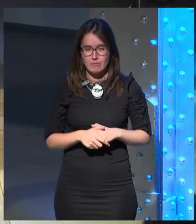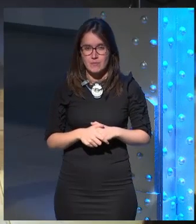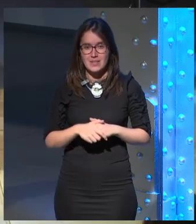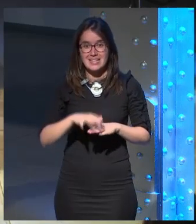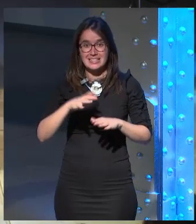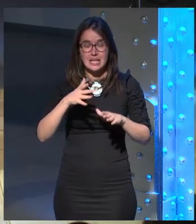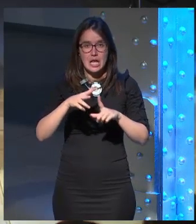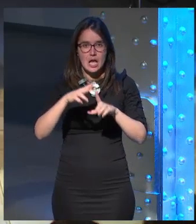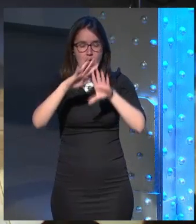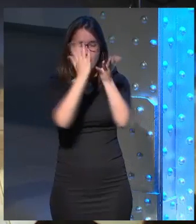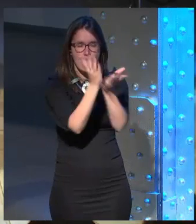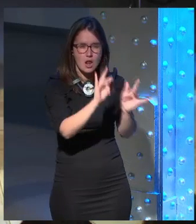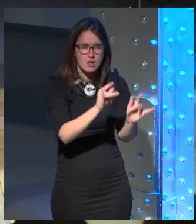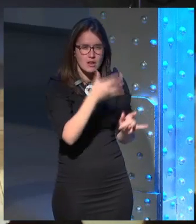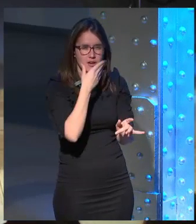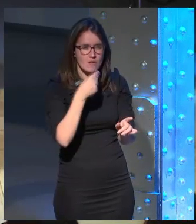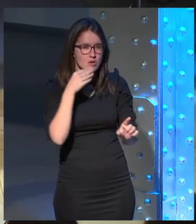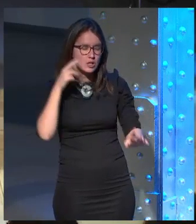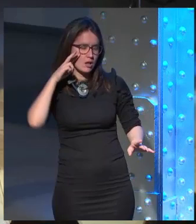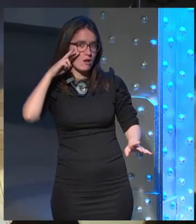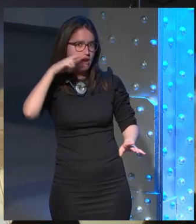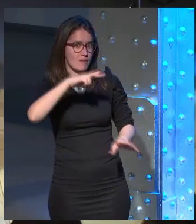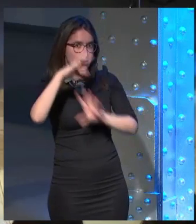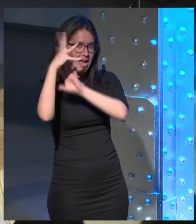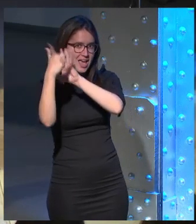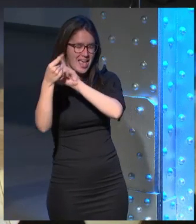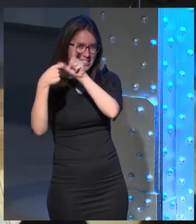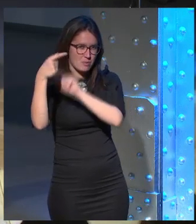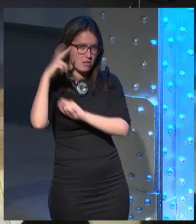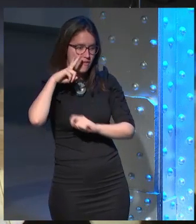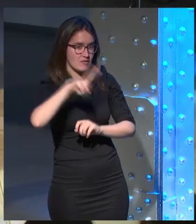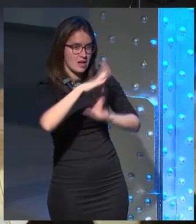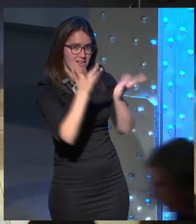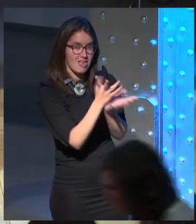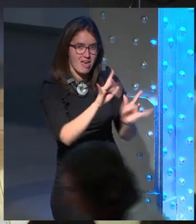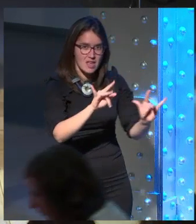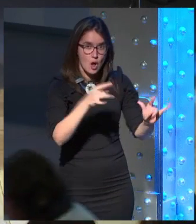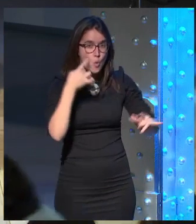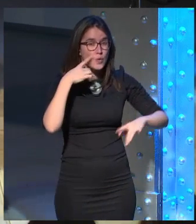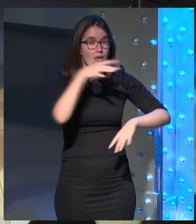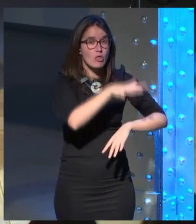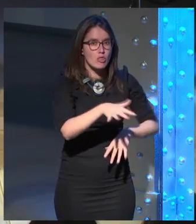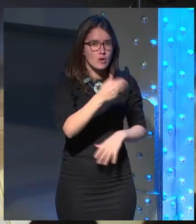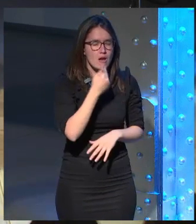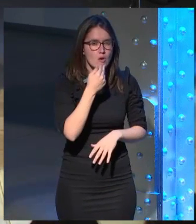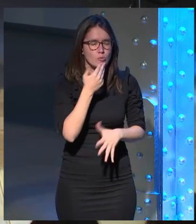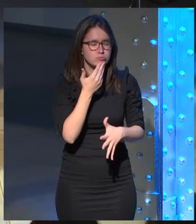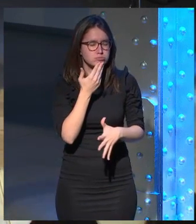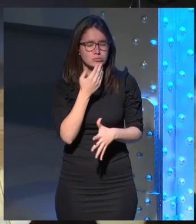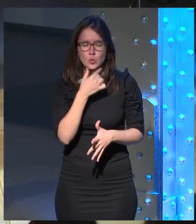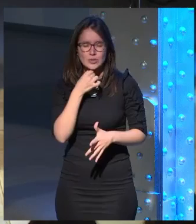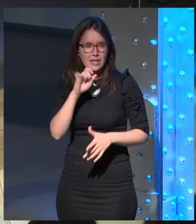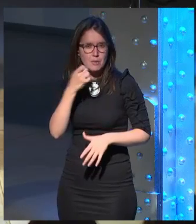La Tierra, con toda la belleza que usted antes nos relataba, debe de haber algún lugar en concreto que sea el preferido para